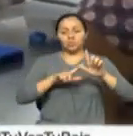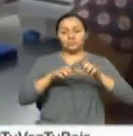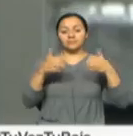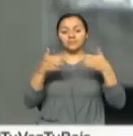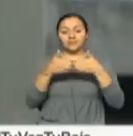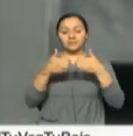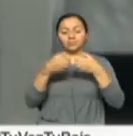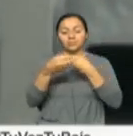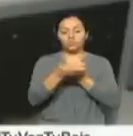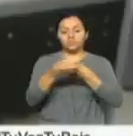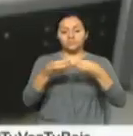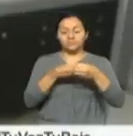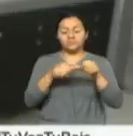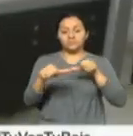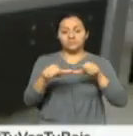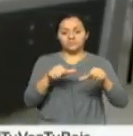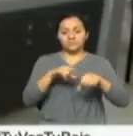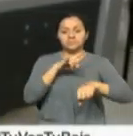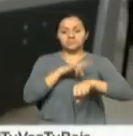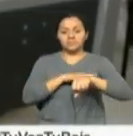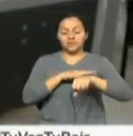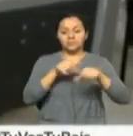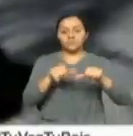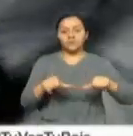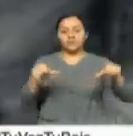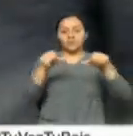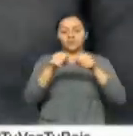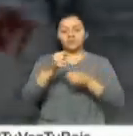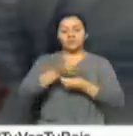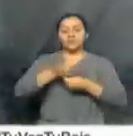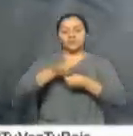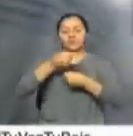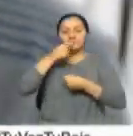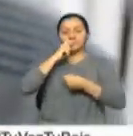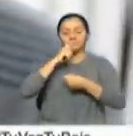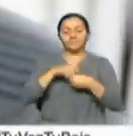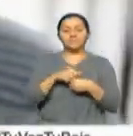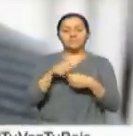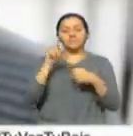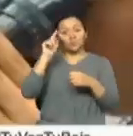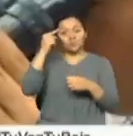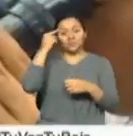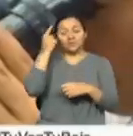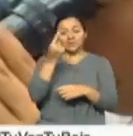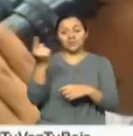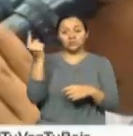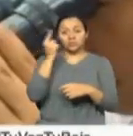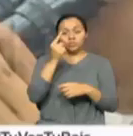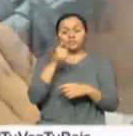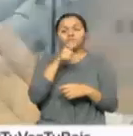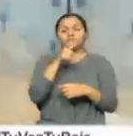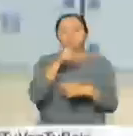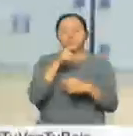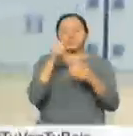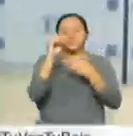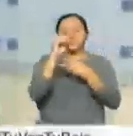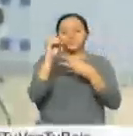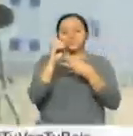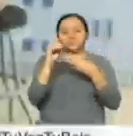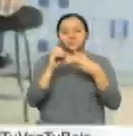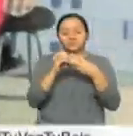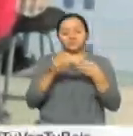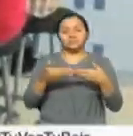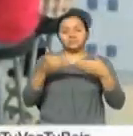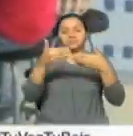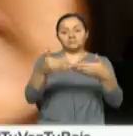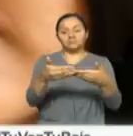administrativa, baterías sanitarias, aulas y una cafetería. El gobierno nacional, a través de la CENESID, impulsa el